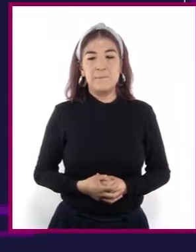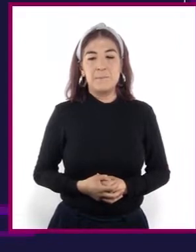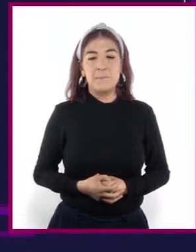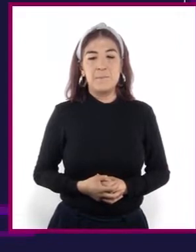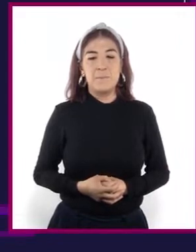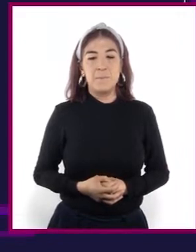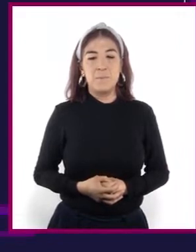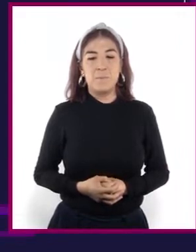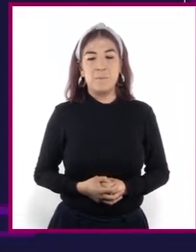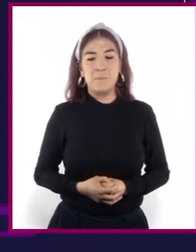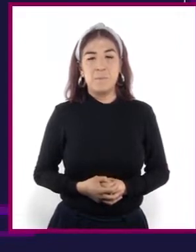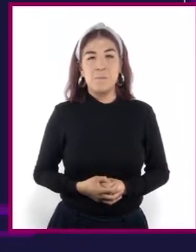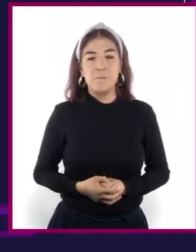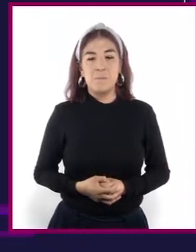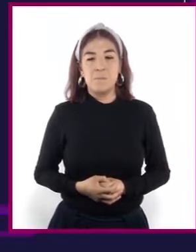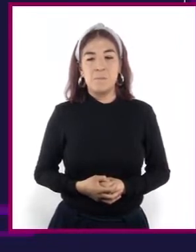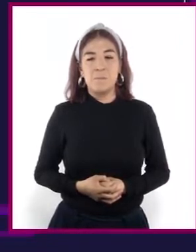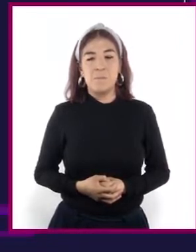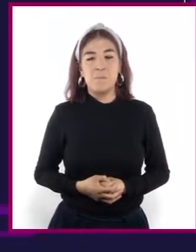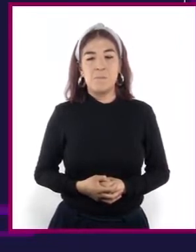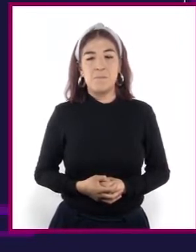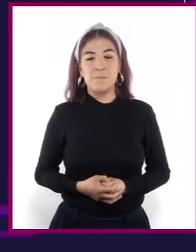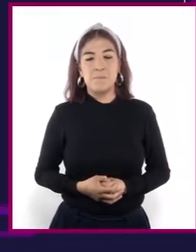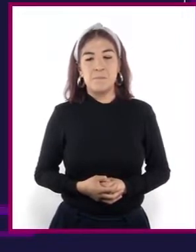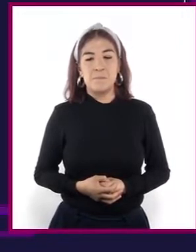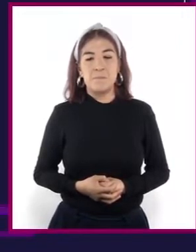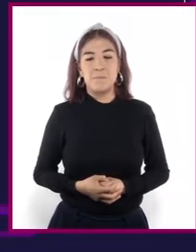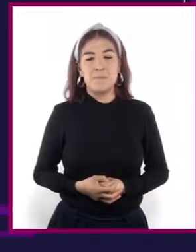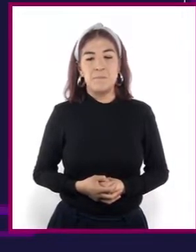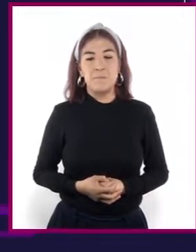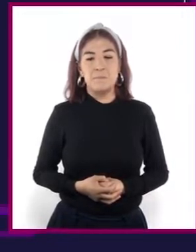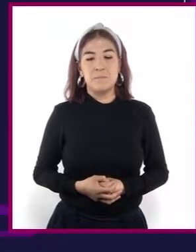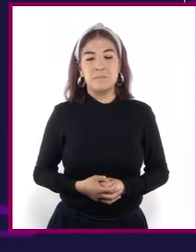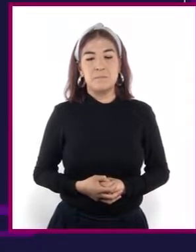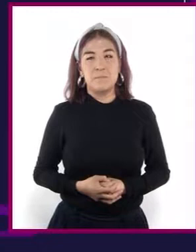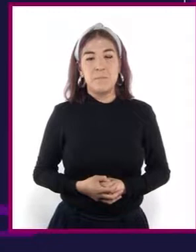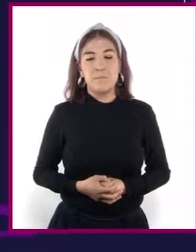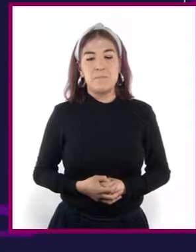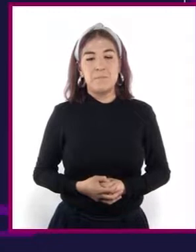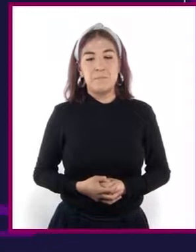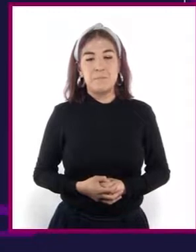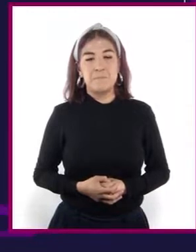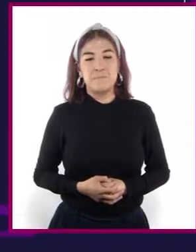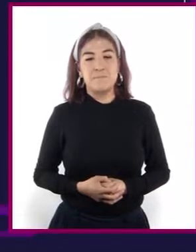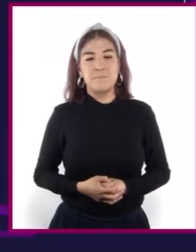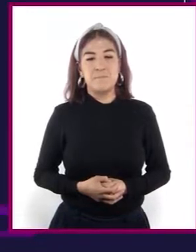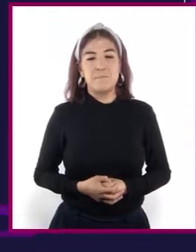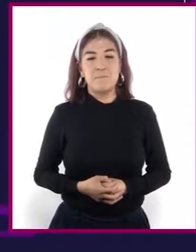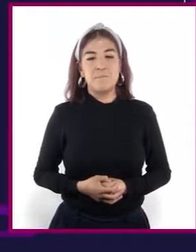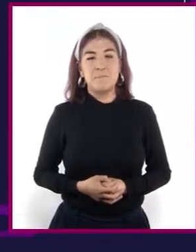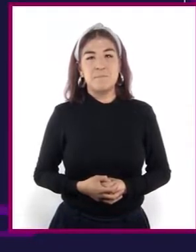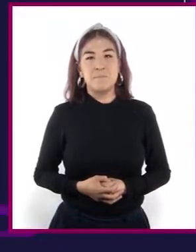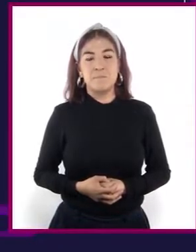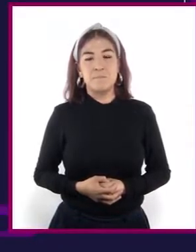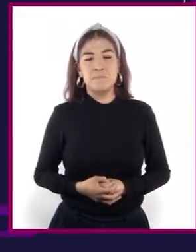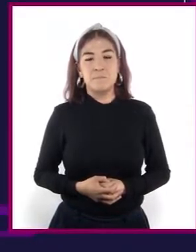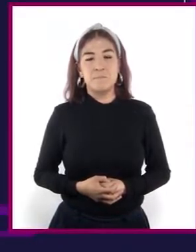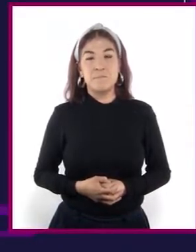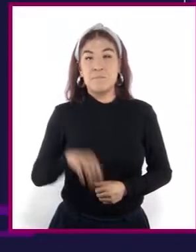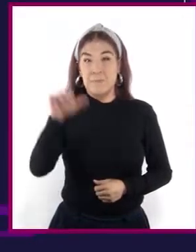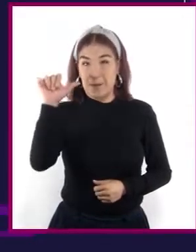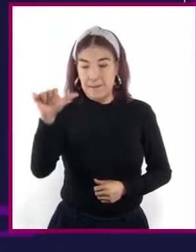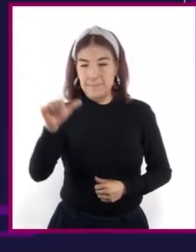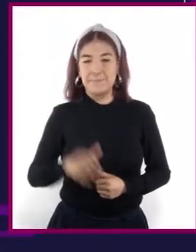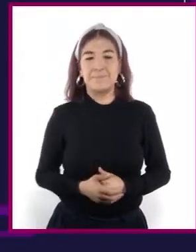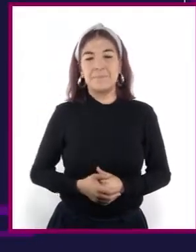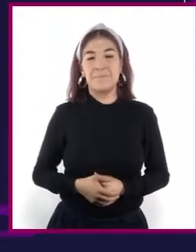el negocio Infinito, 8 de esas memorias cuestan 896 pesos. Inciso A. Expresa